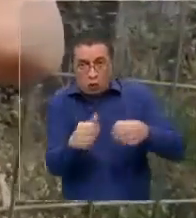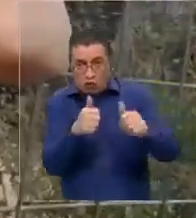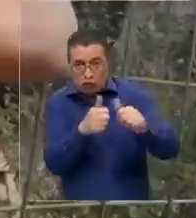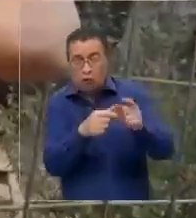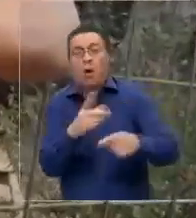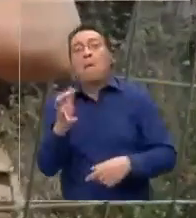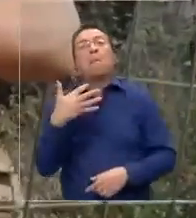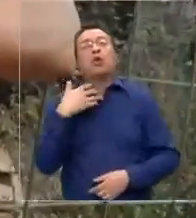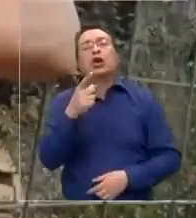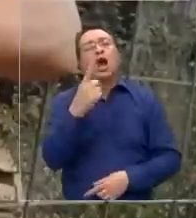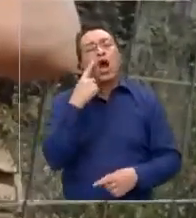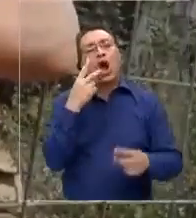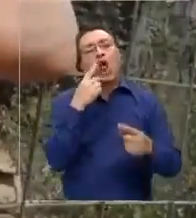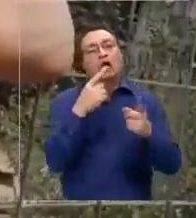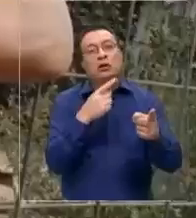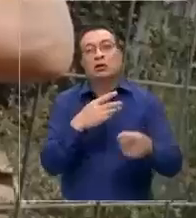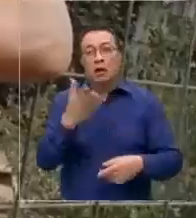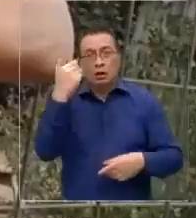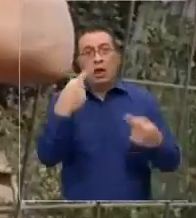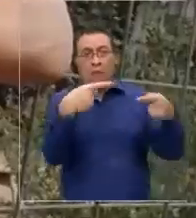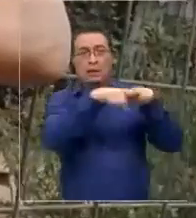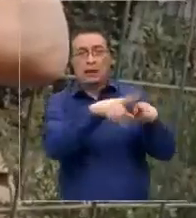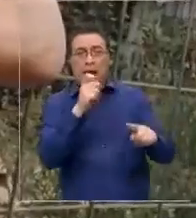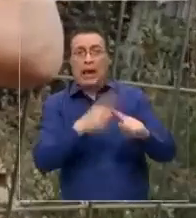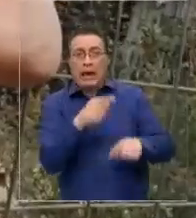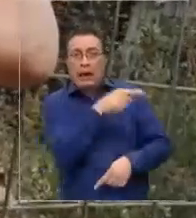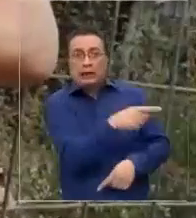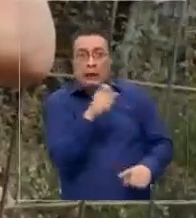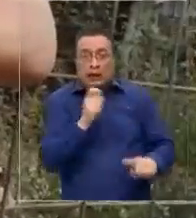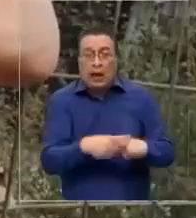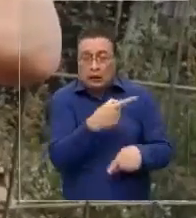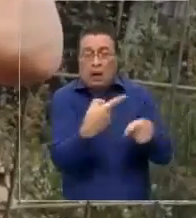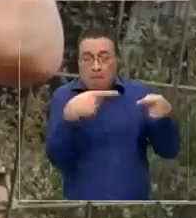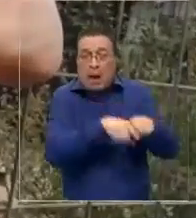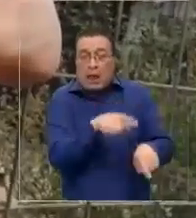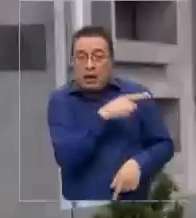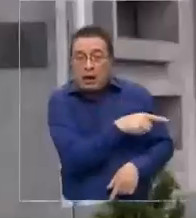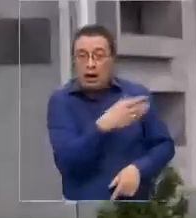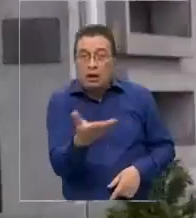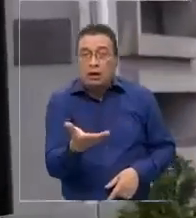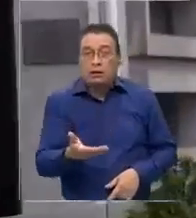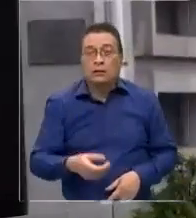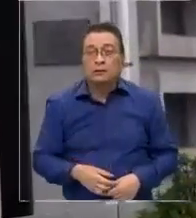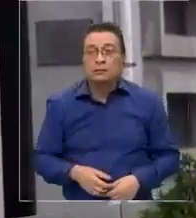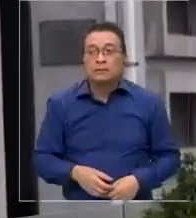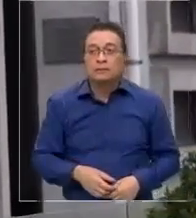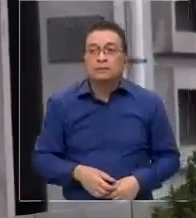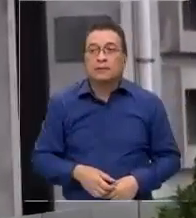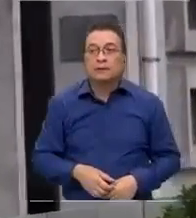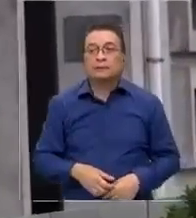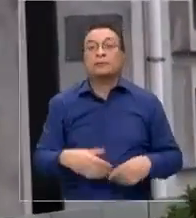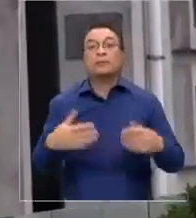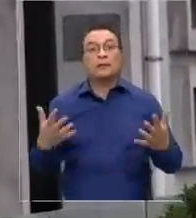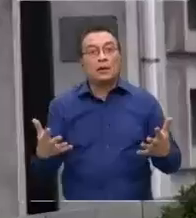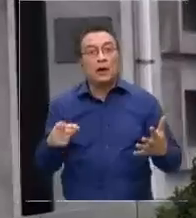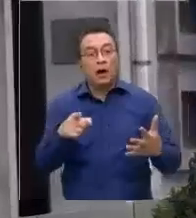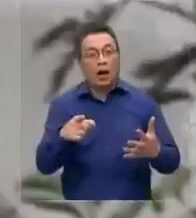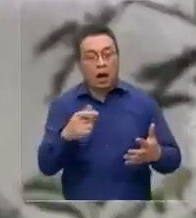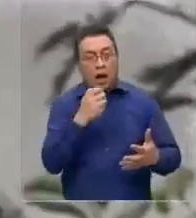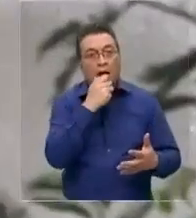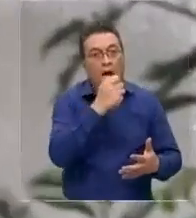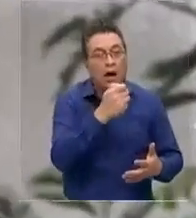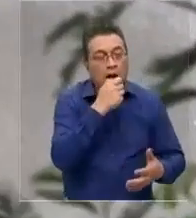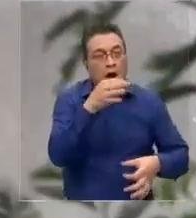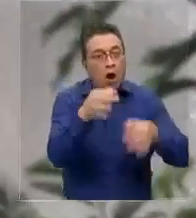qué la ubicaba usted? Porque esa fue la pareja que tuvo antes de Cata. Pedimos una entrevista con la